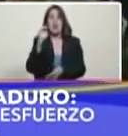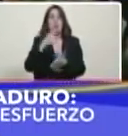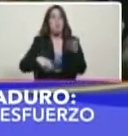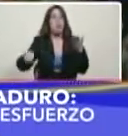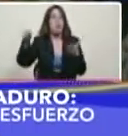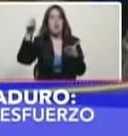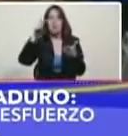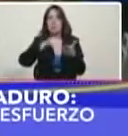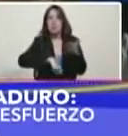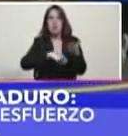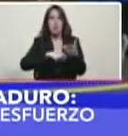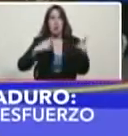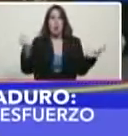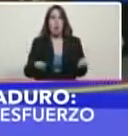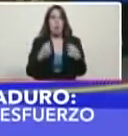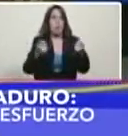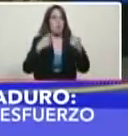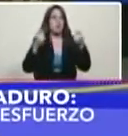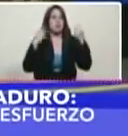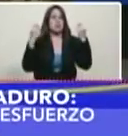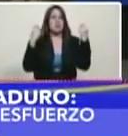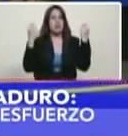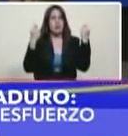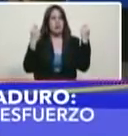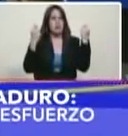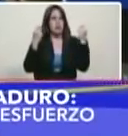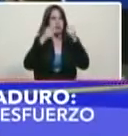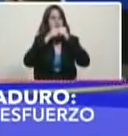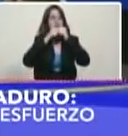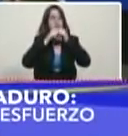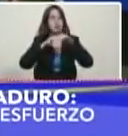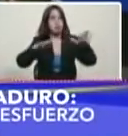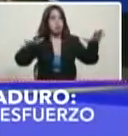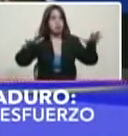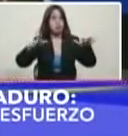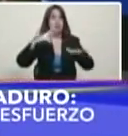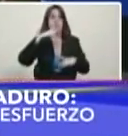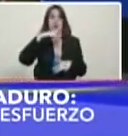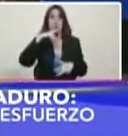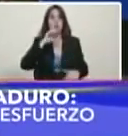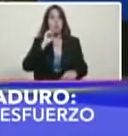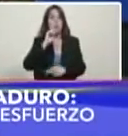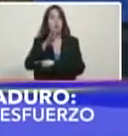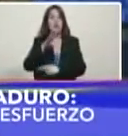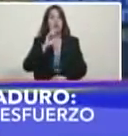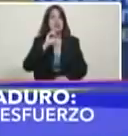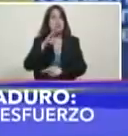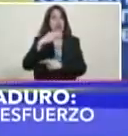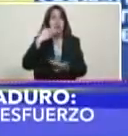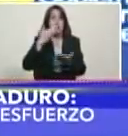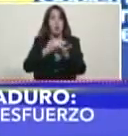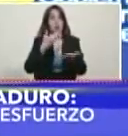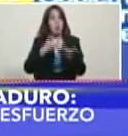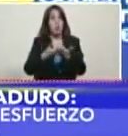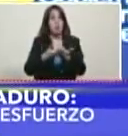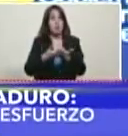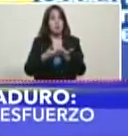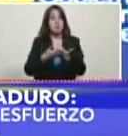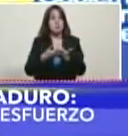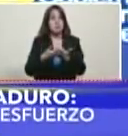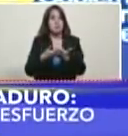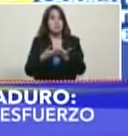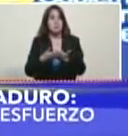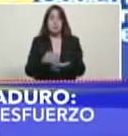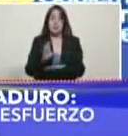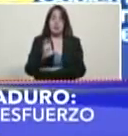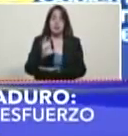mundo meter publicidad para difundir sus discursos, sus mensajes, sus propuestas en su